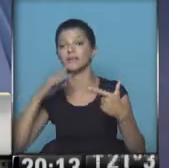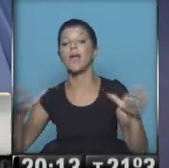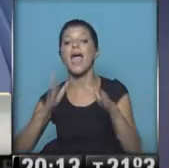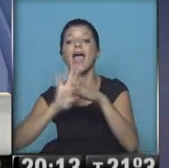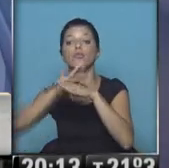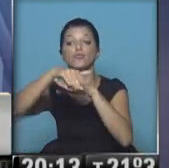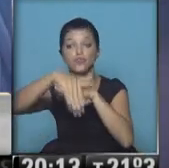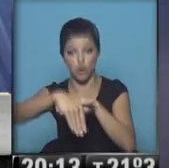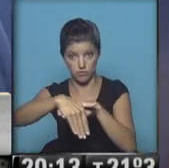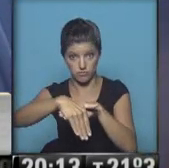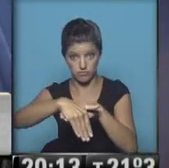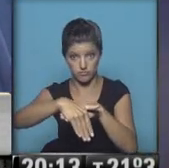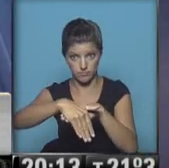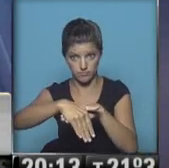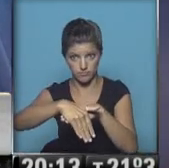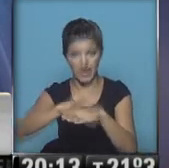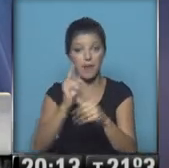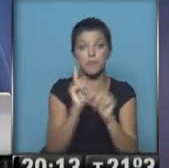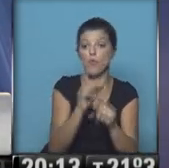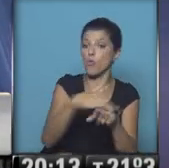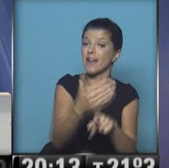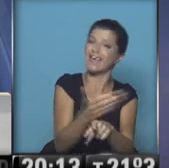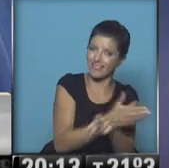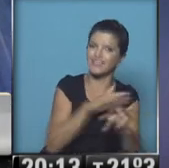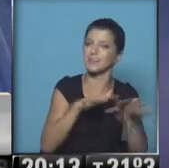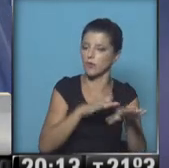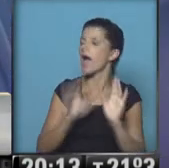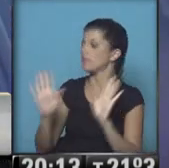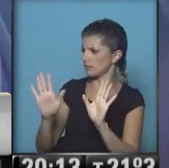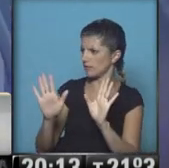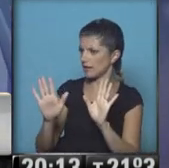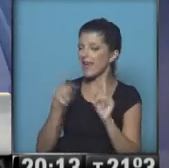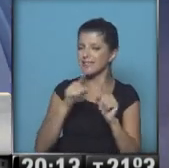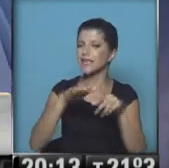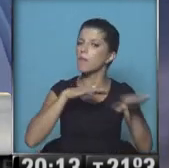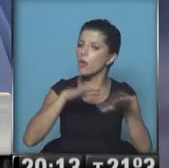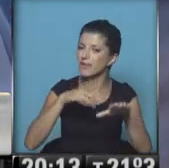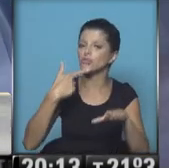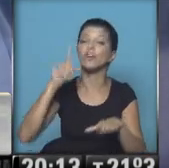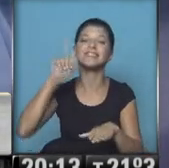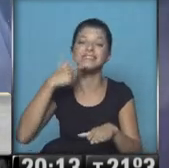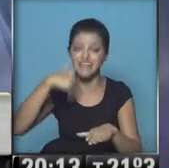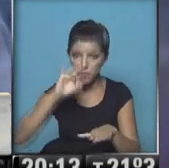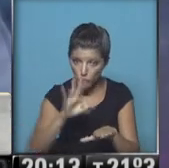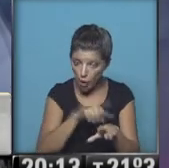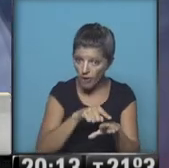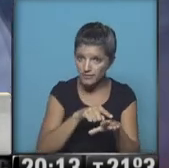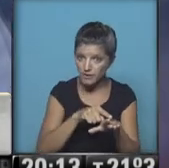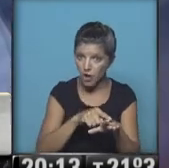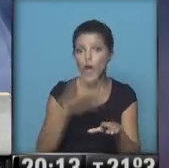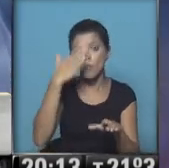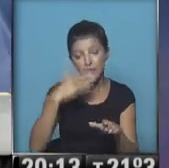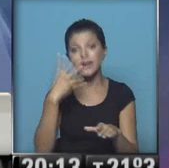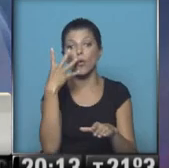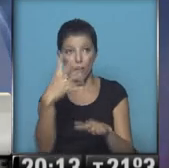de la zona de influencia del terremoto previo. O sea, ese sismo pudo haberse encadenado, creo que cuatro volcanes, ¿no?, que